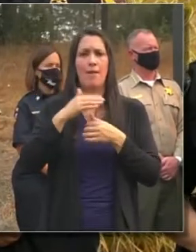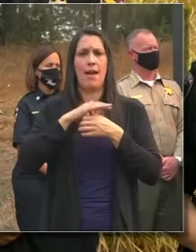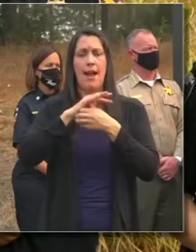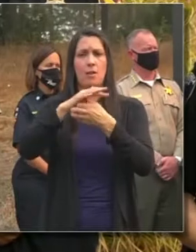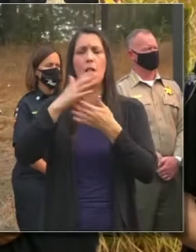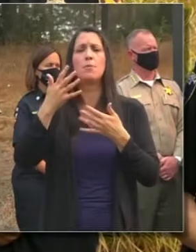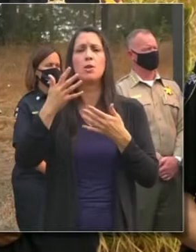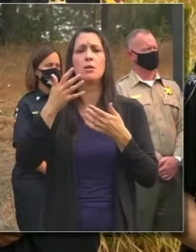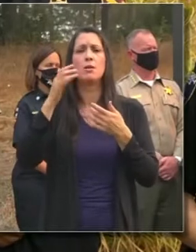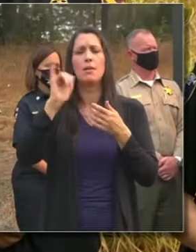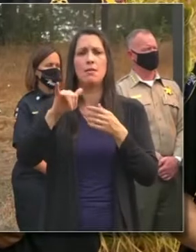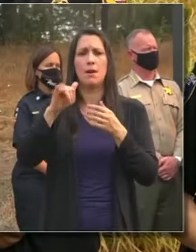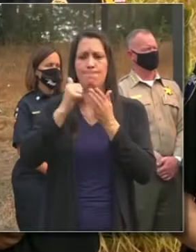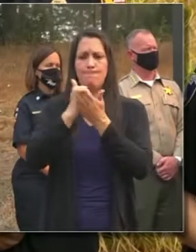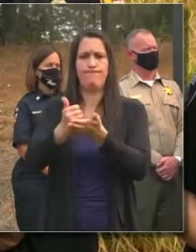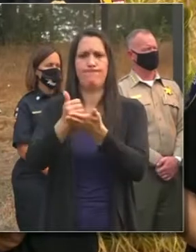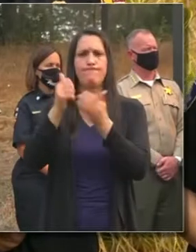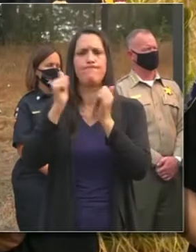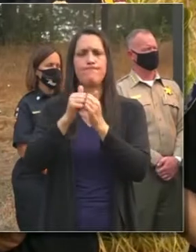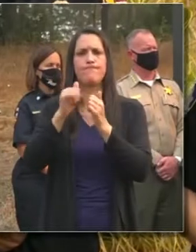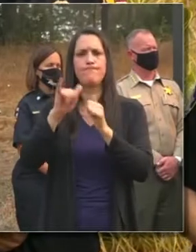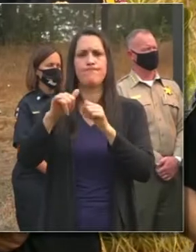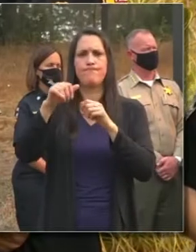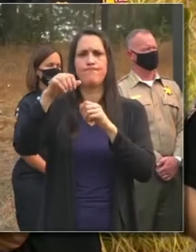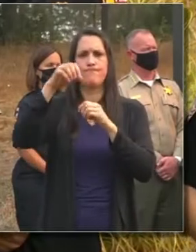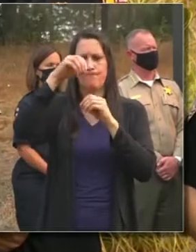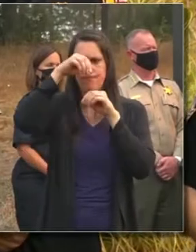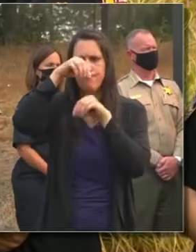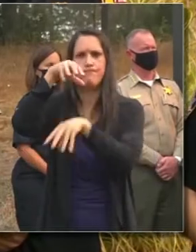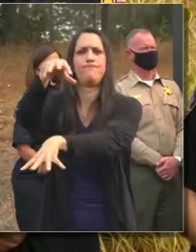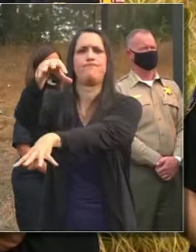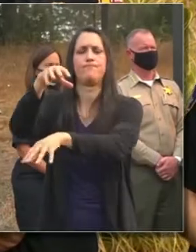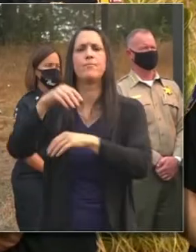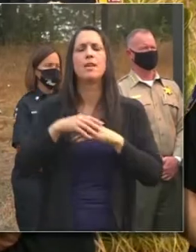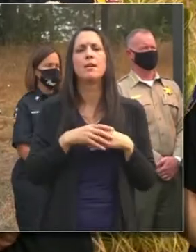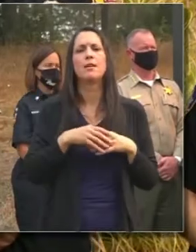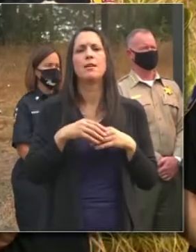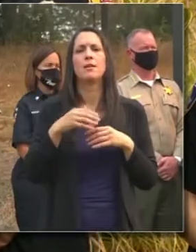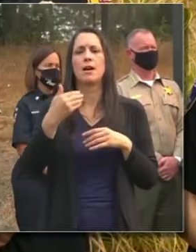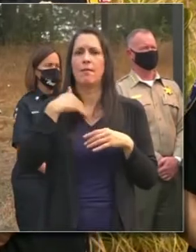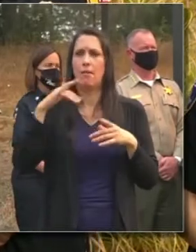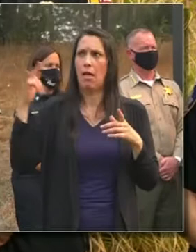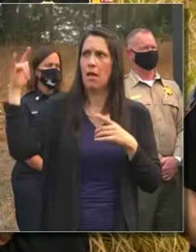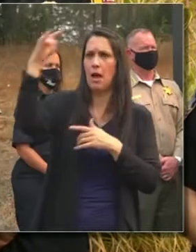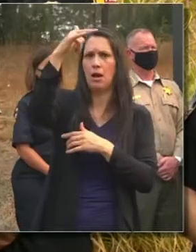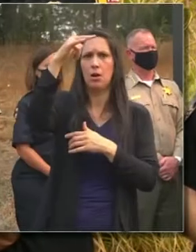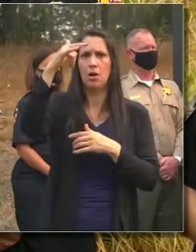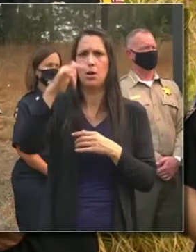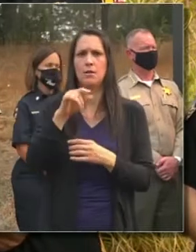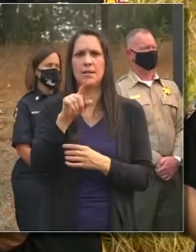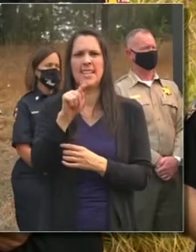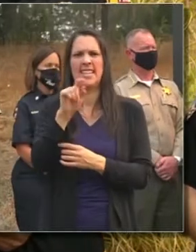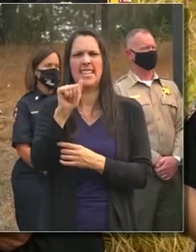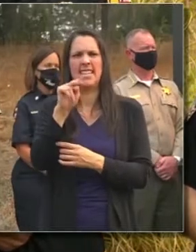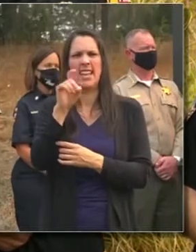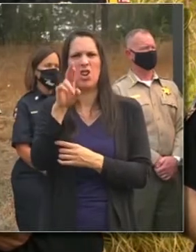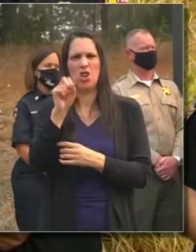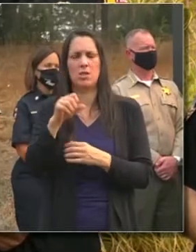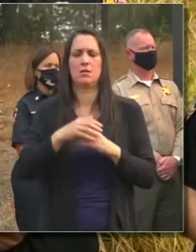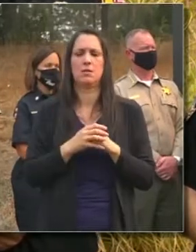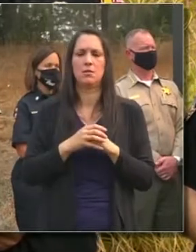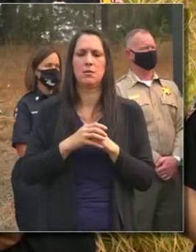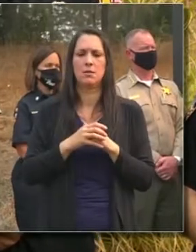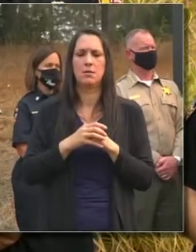personales y las cuadrillas en aviones también con los tanqueros aéreos estamos usando también